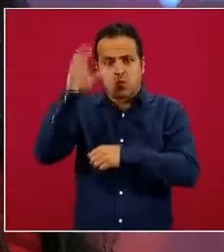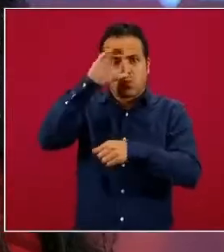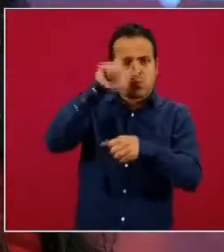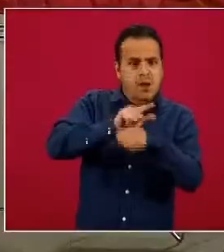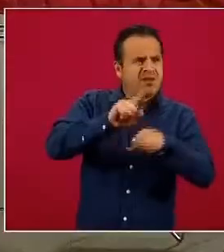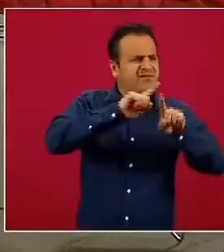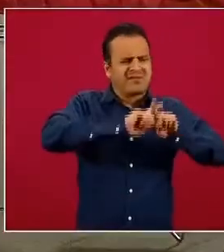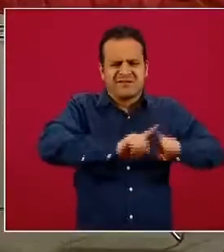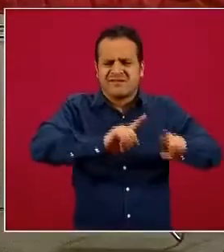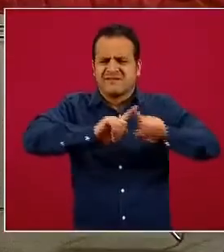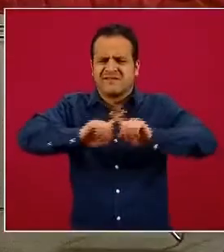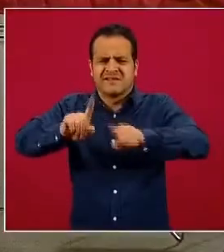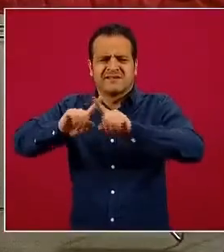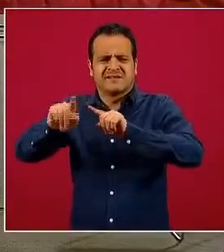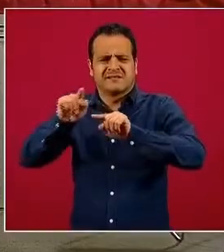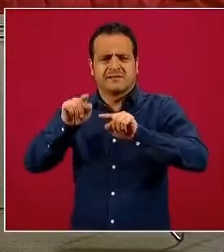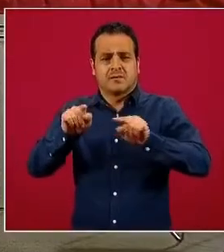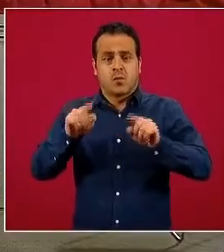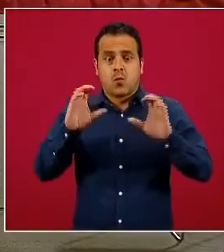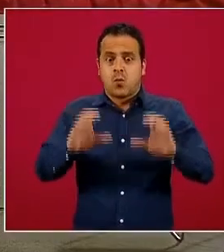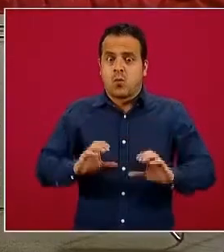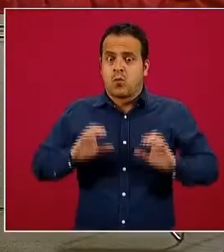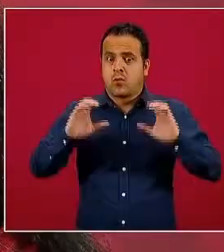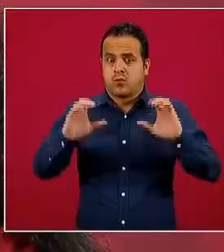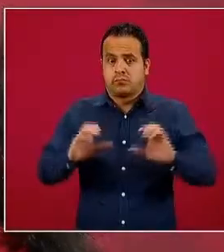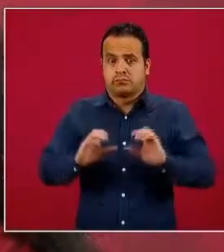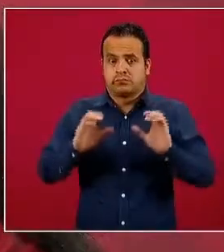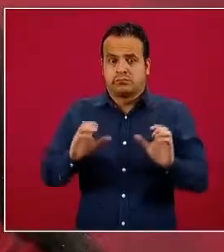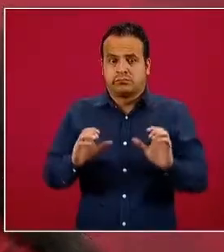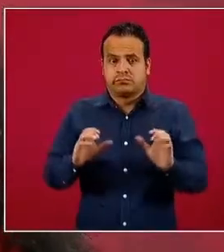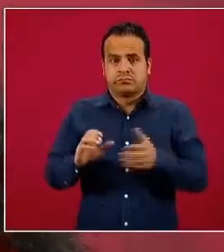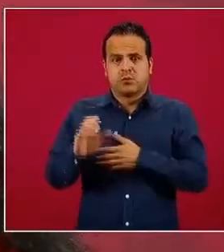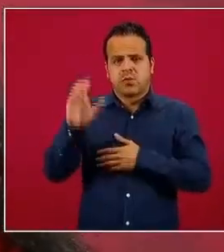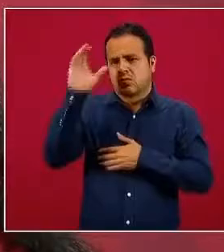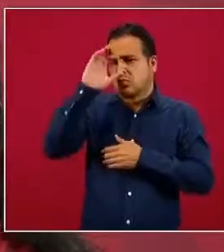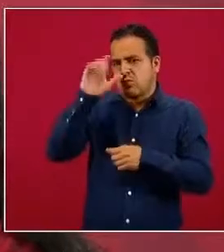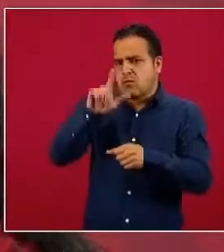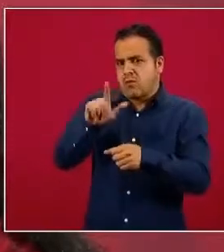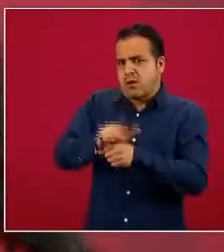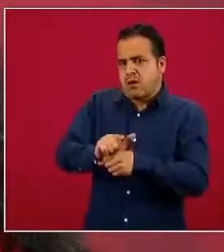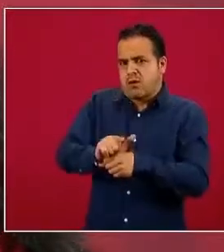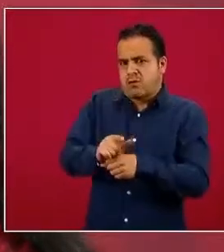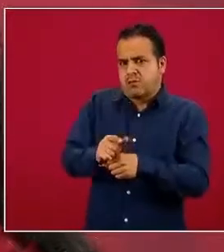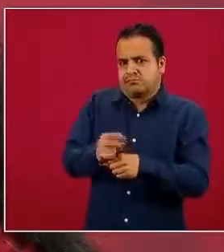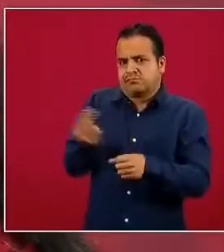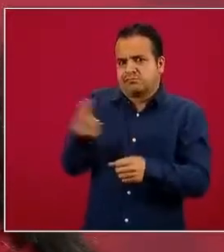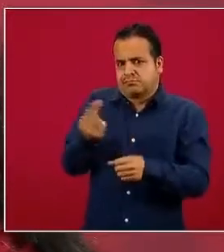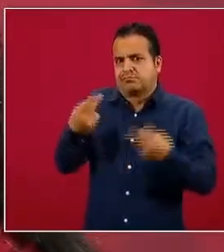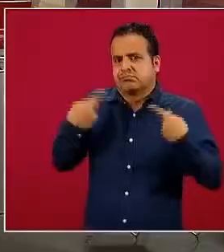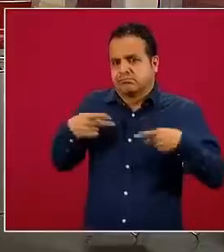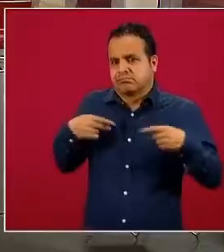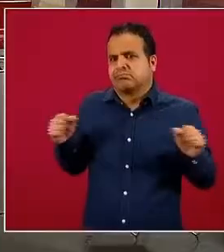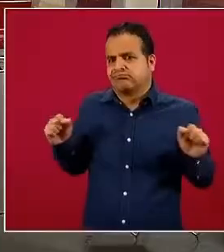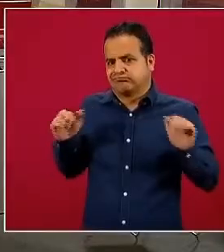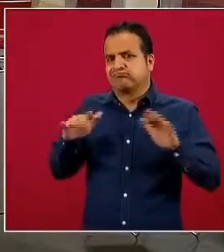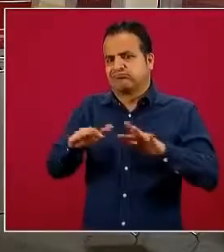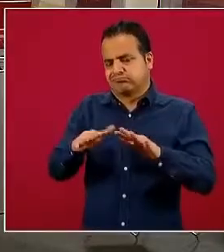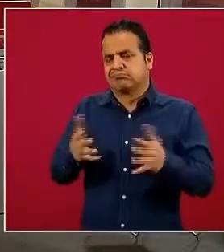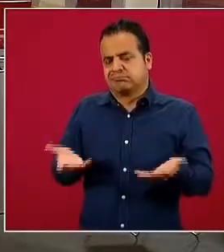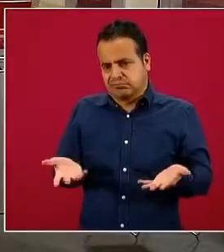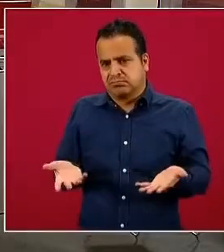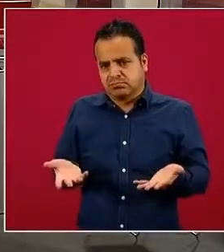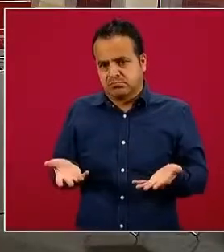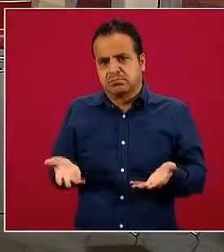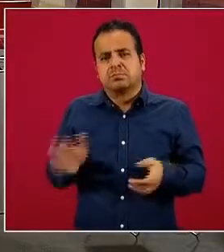Y la vocación cultural es reunir gente, es convocar, y por eso hemos sido